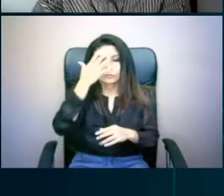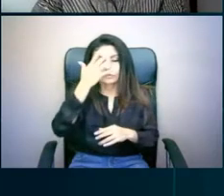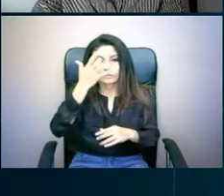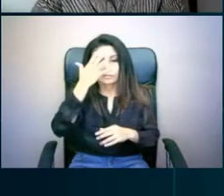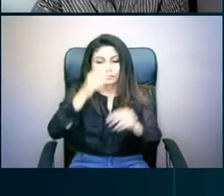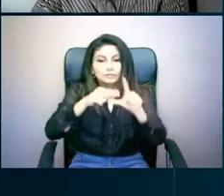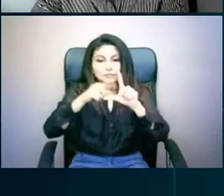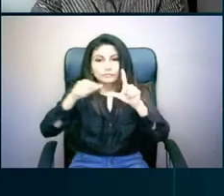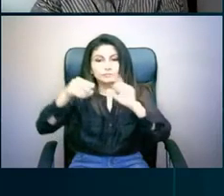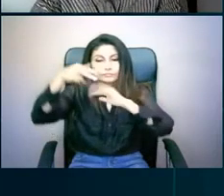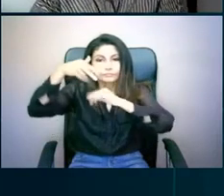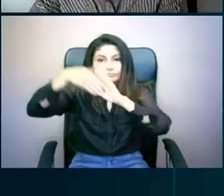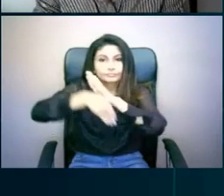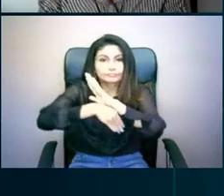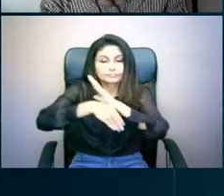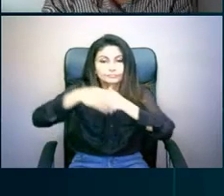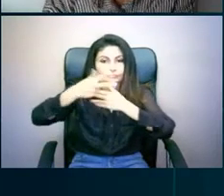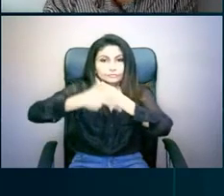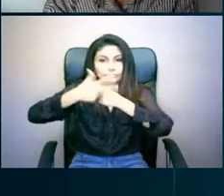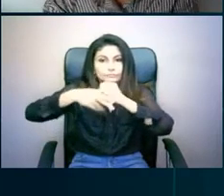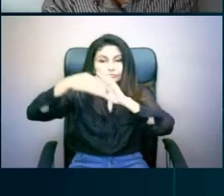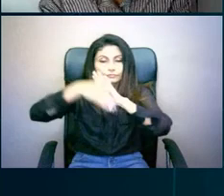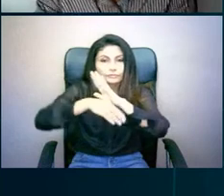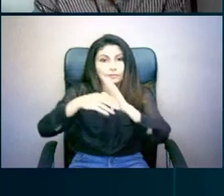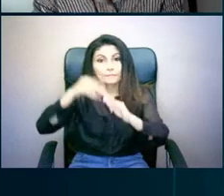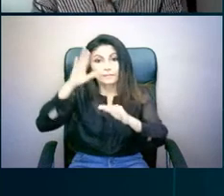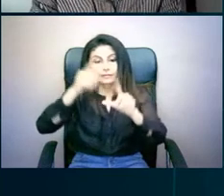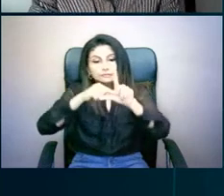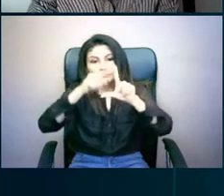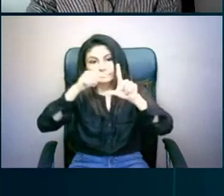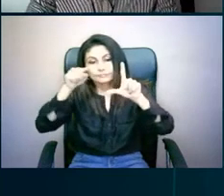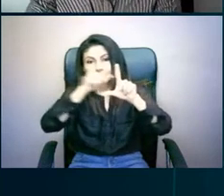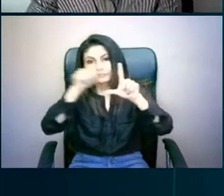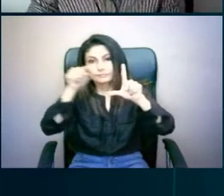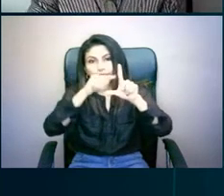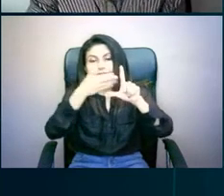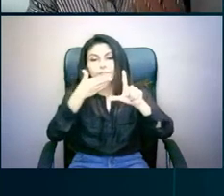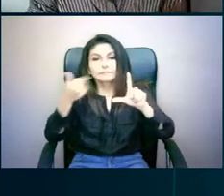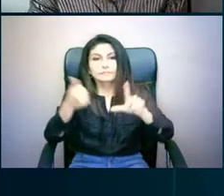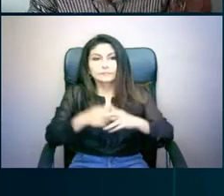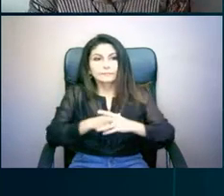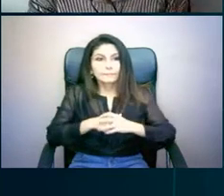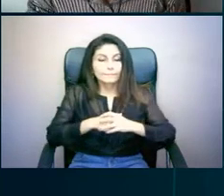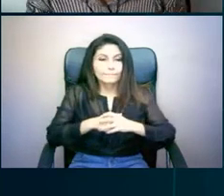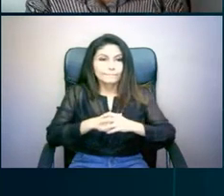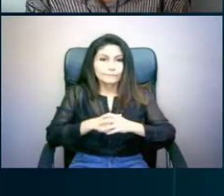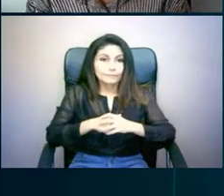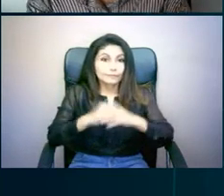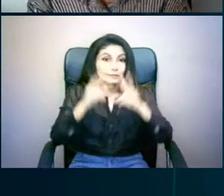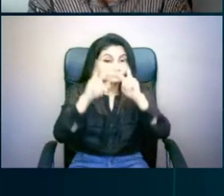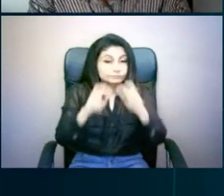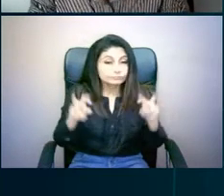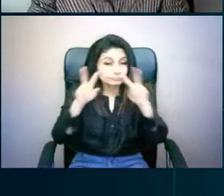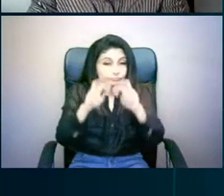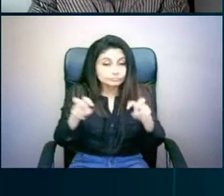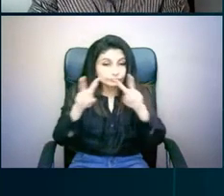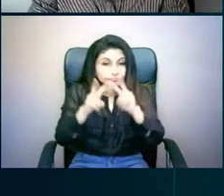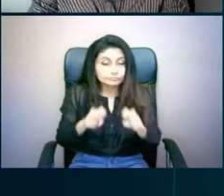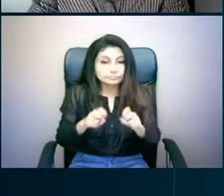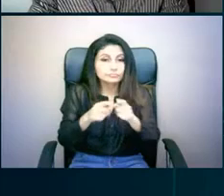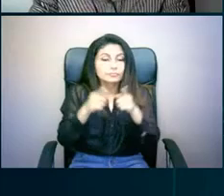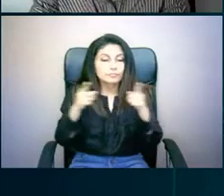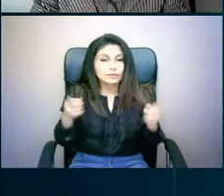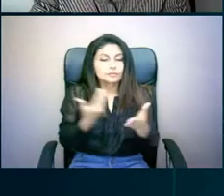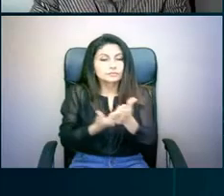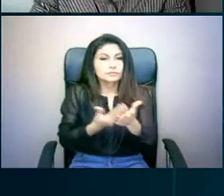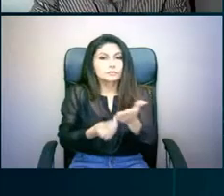estar más o menos en los 570 ppm. Listo. Haciendo pues más análisis de estos resultados, se